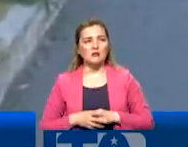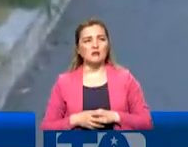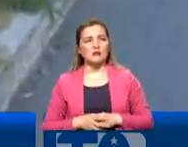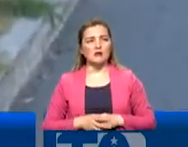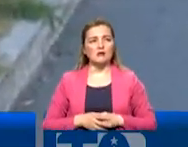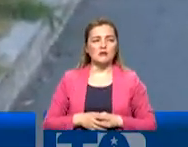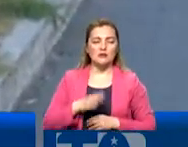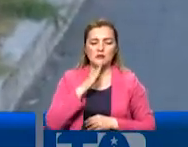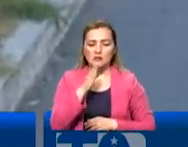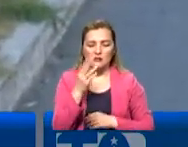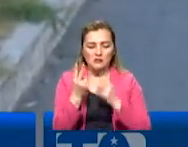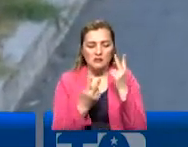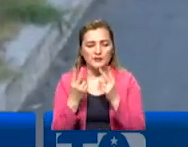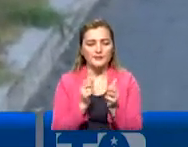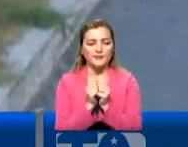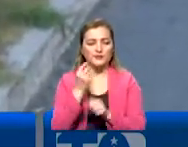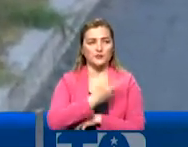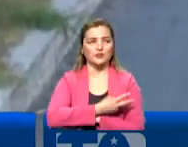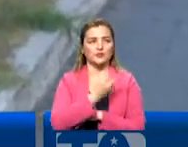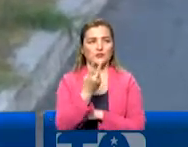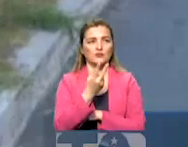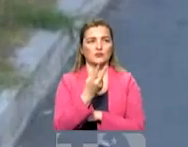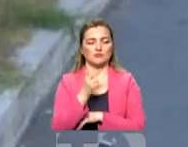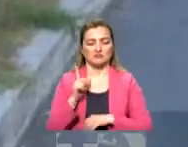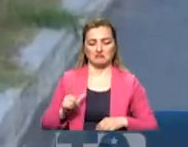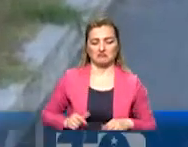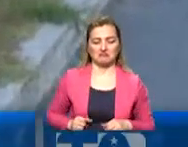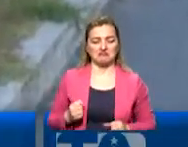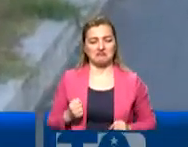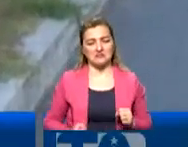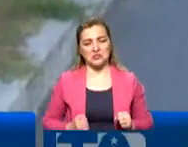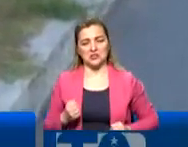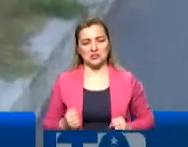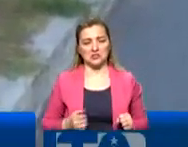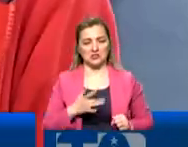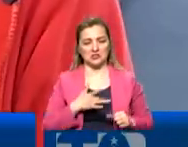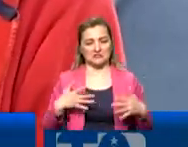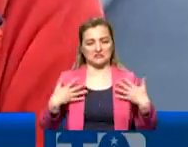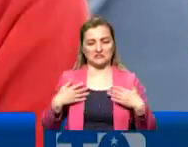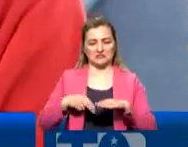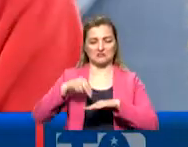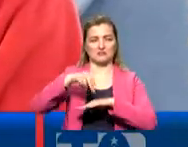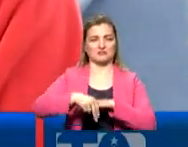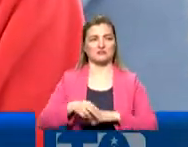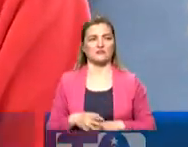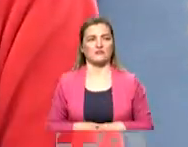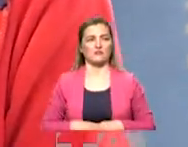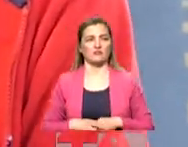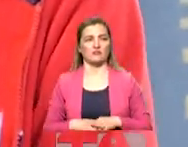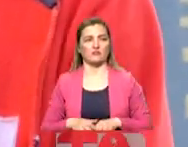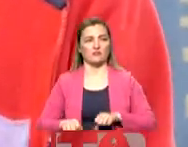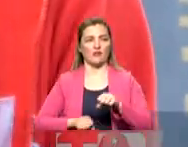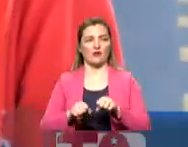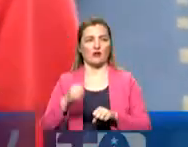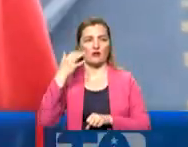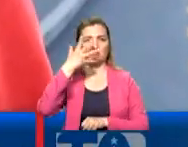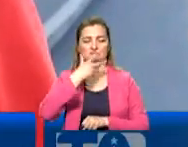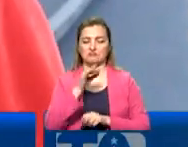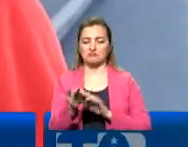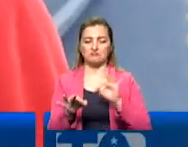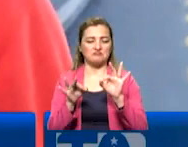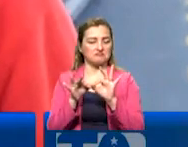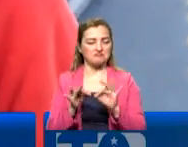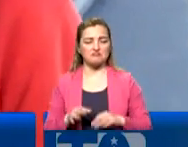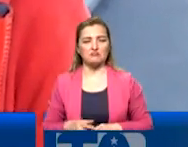ellos es, por ejemplo, pasando 2 días hasta para mi salud y para la alegría de ellos. Aquí la pista me parece genial, me parece